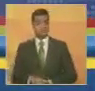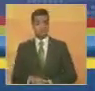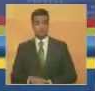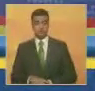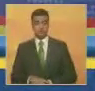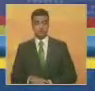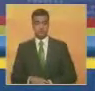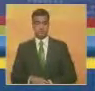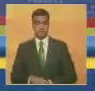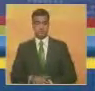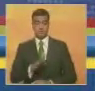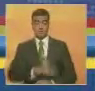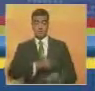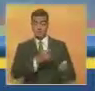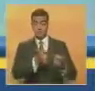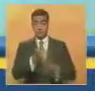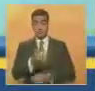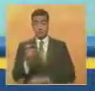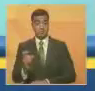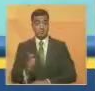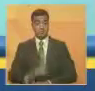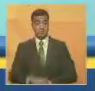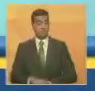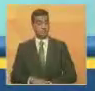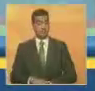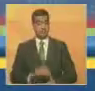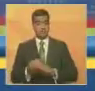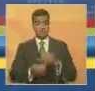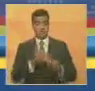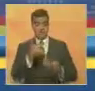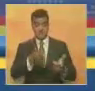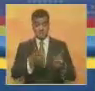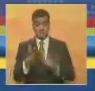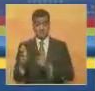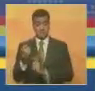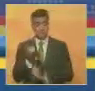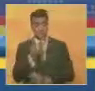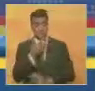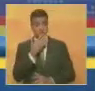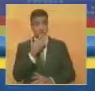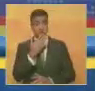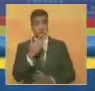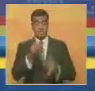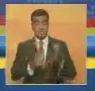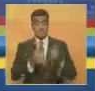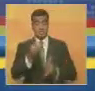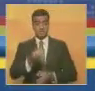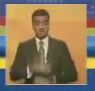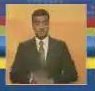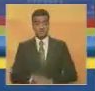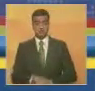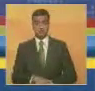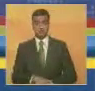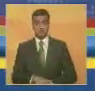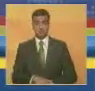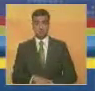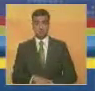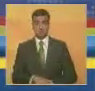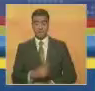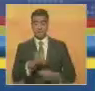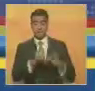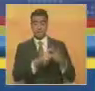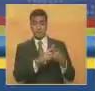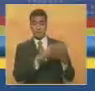estar a disposición de las víctimas eh se hacen tres pedimentos bien concretos al tribunal que es que primero